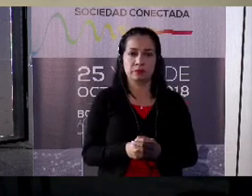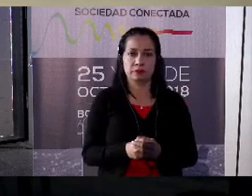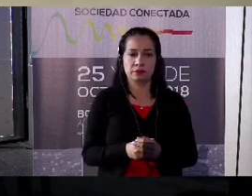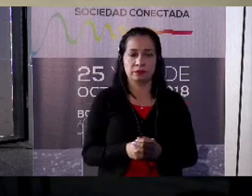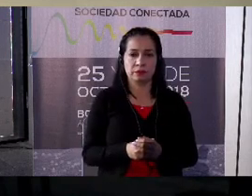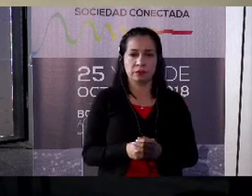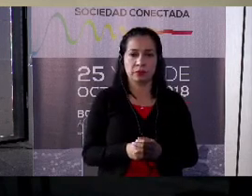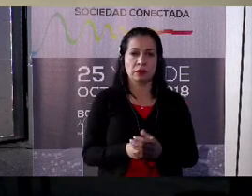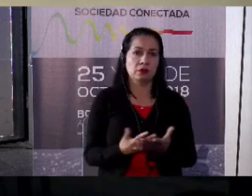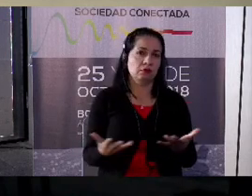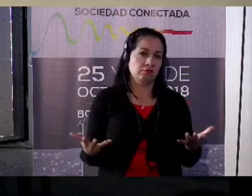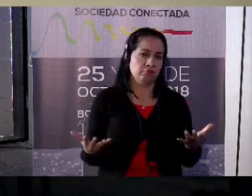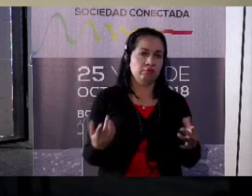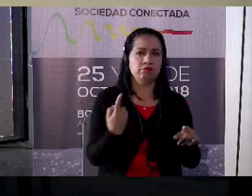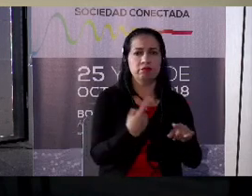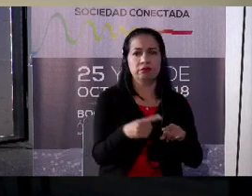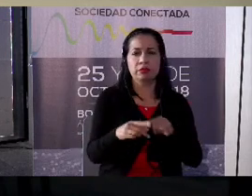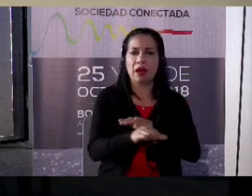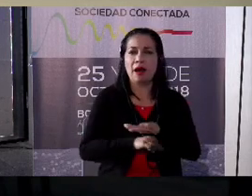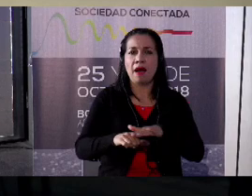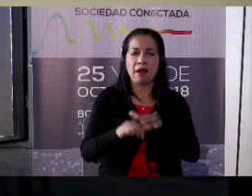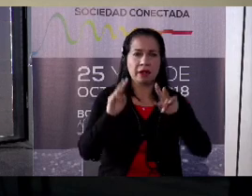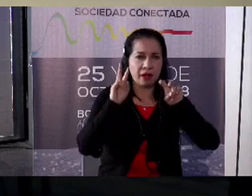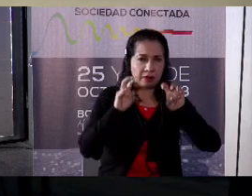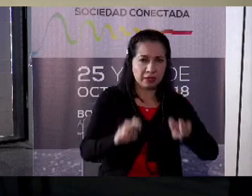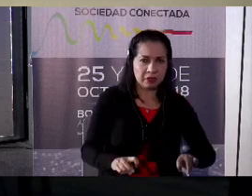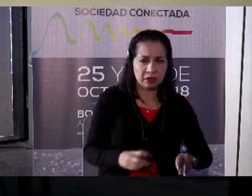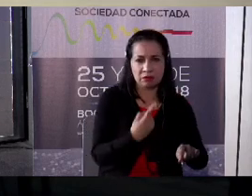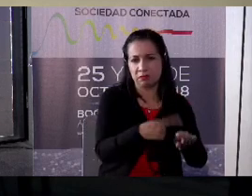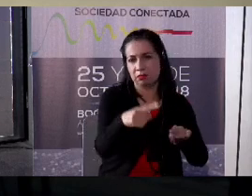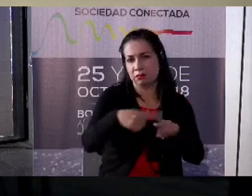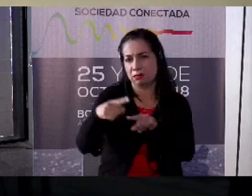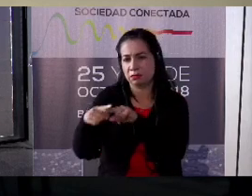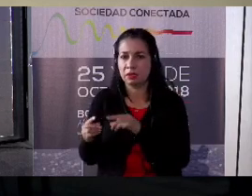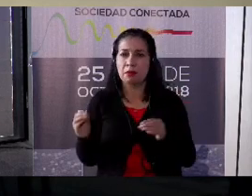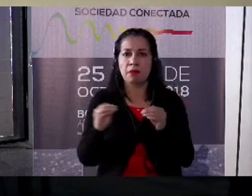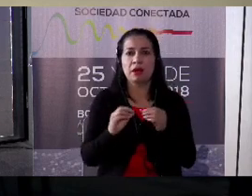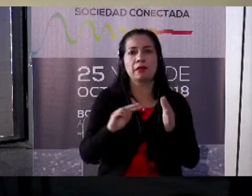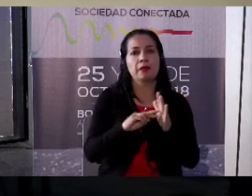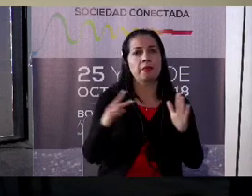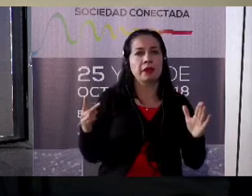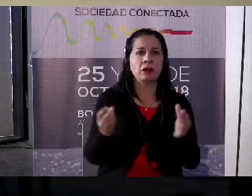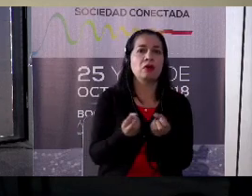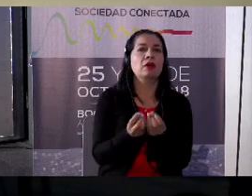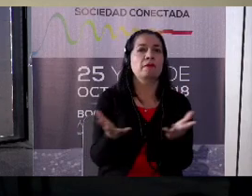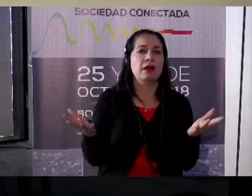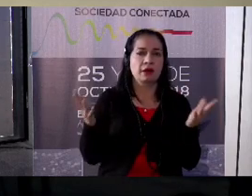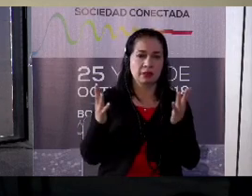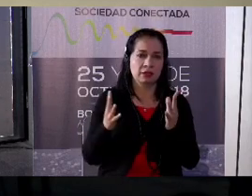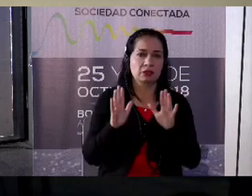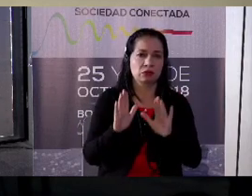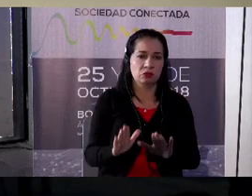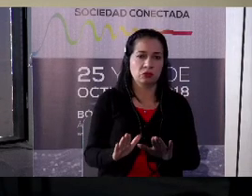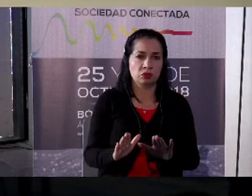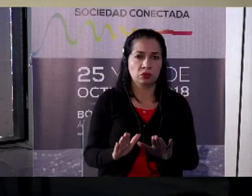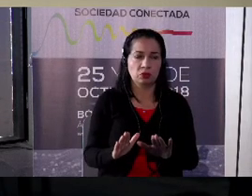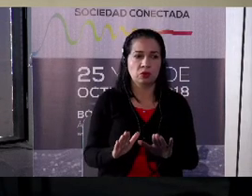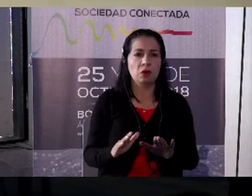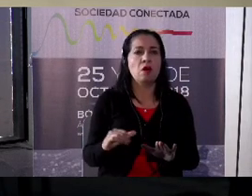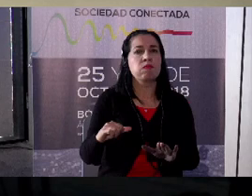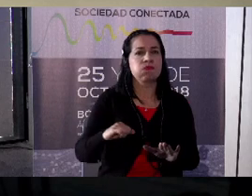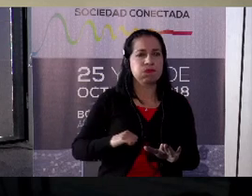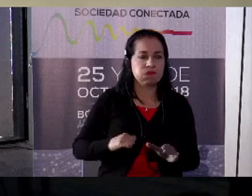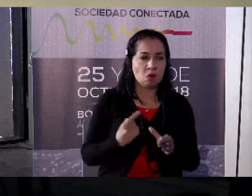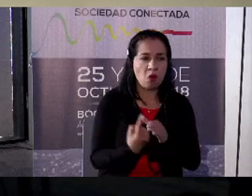tenemos diferentes áreas de investigación y también estamos desarrollando varias tecnologías tenemos varias unidades